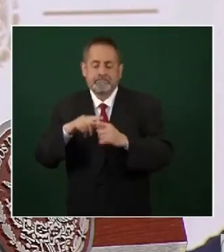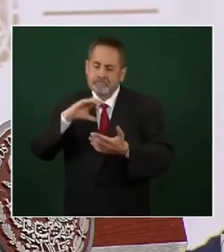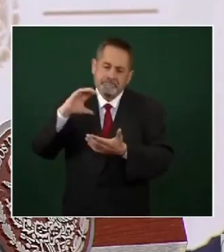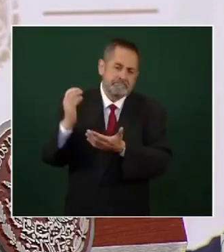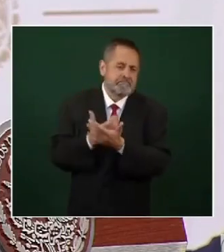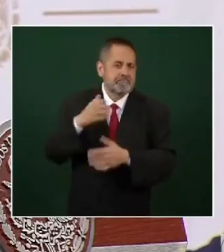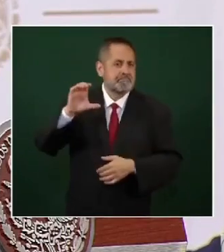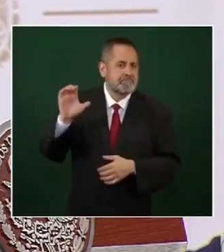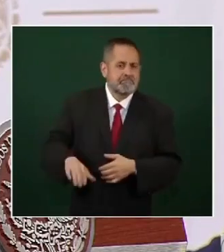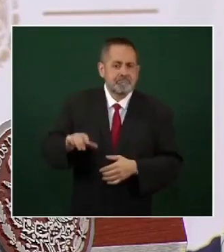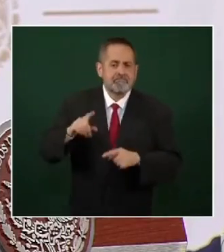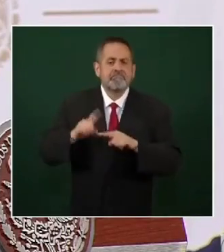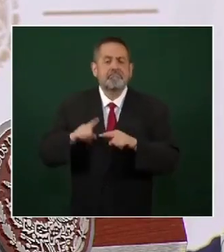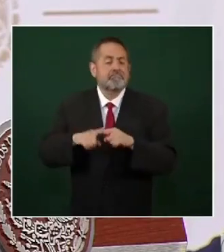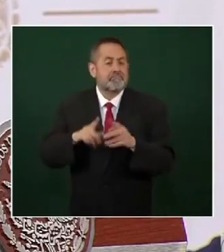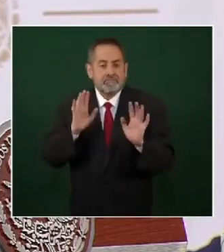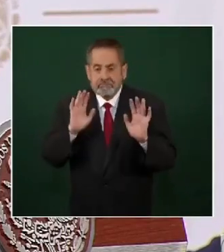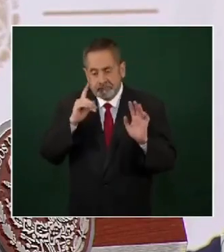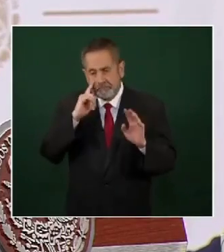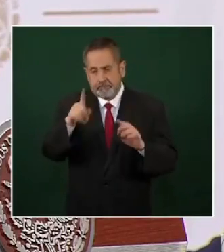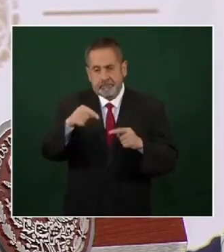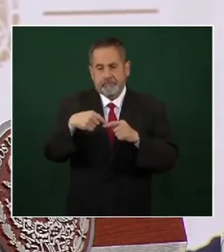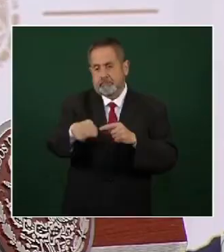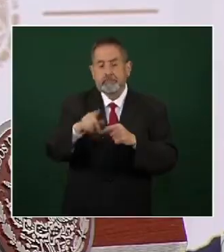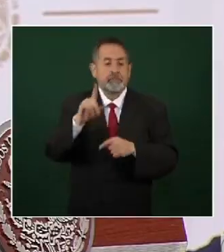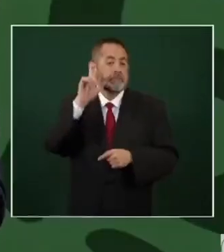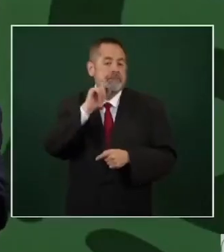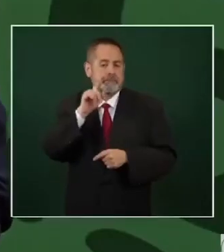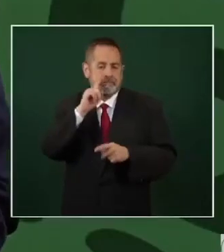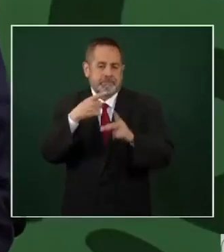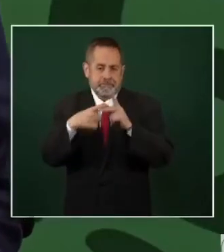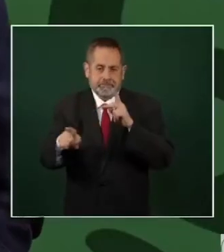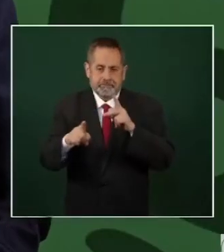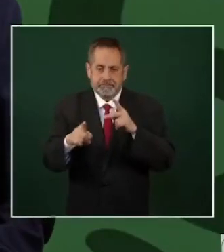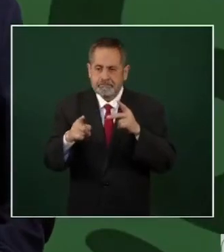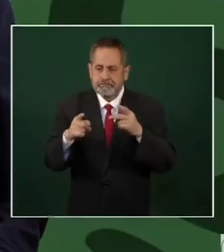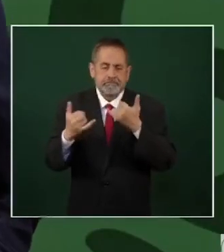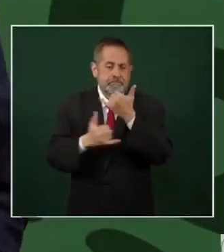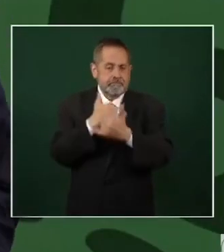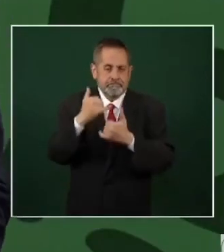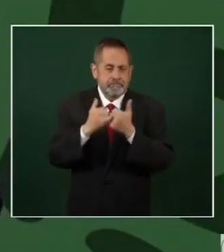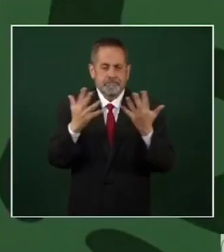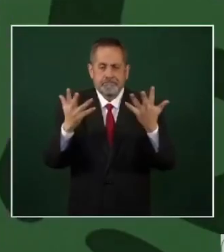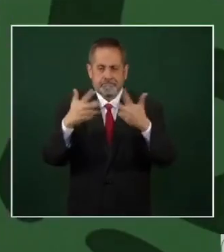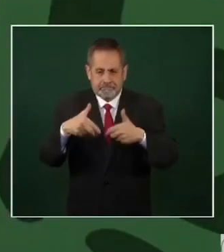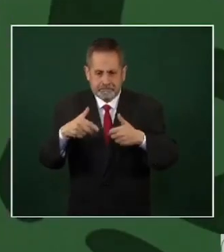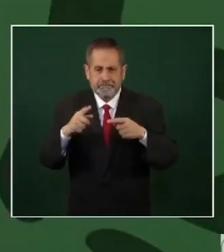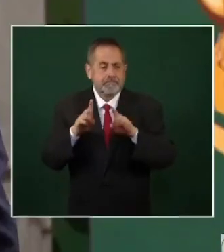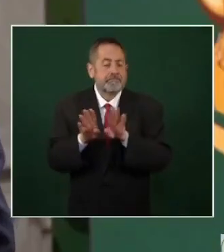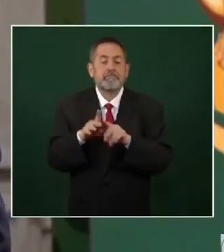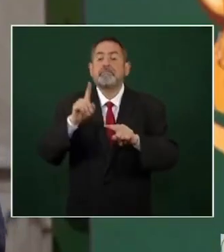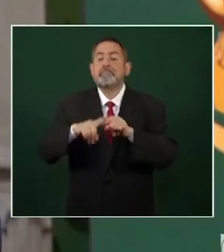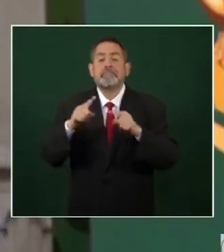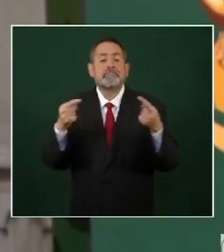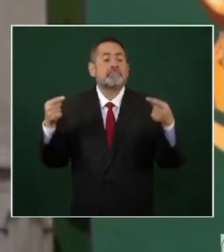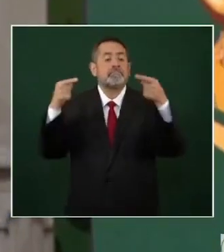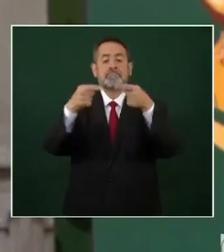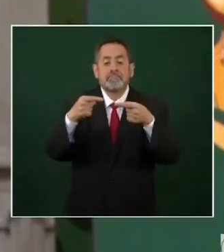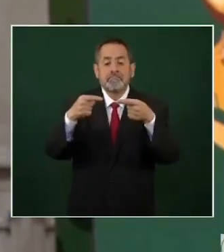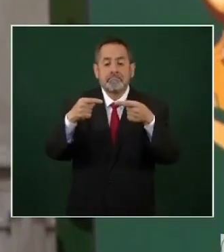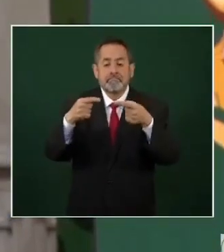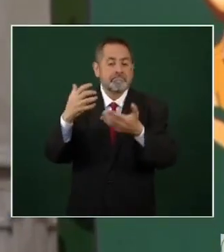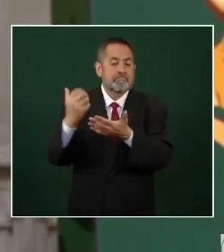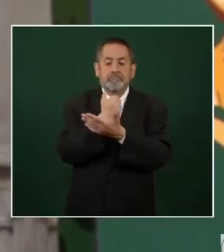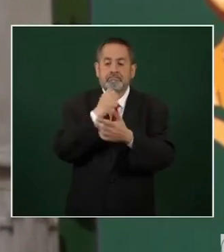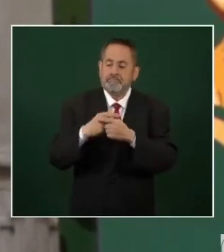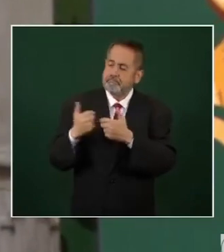esta serie, va a iniciar mañana, y quiero pues enviar una felicitación a toda la gente